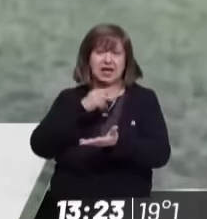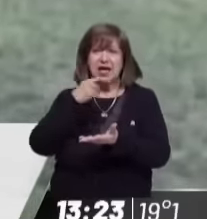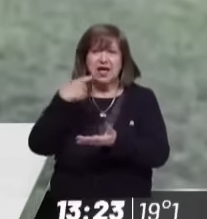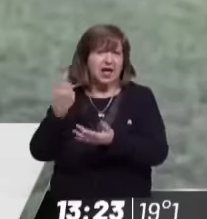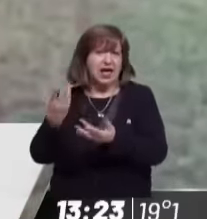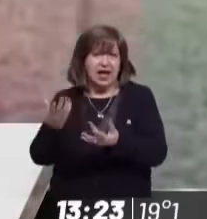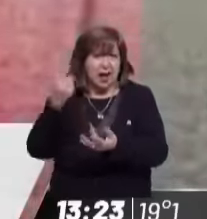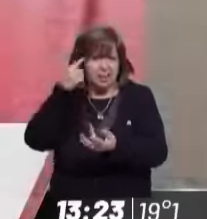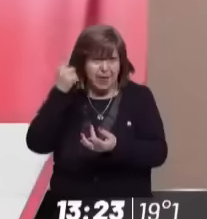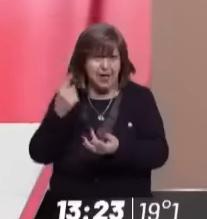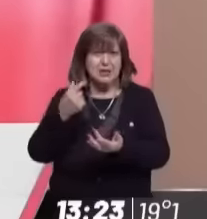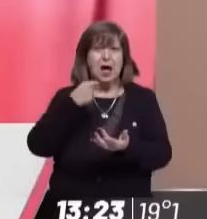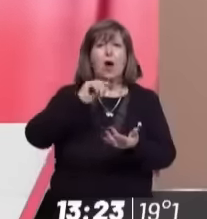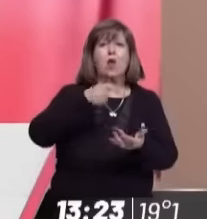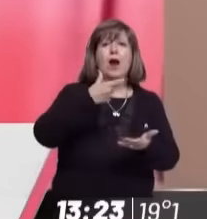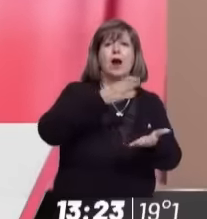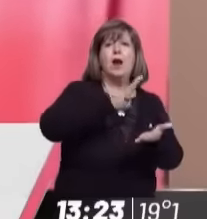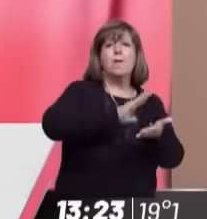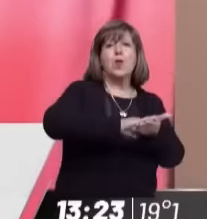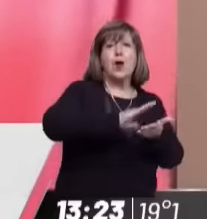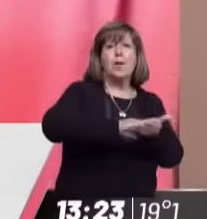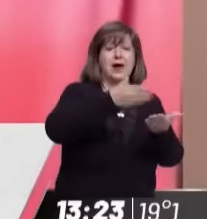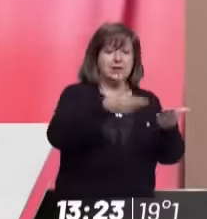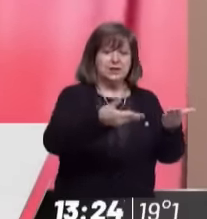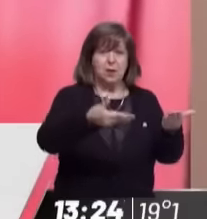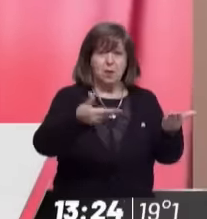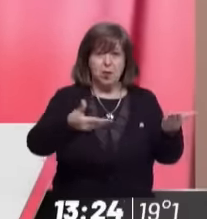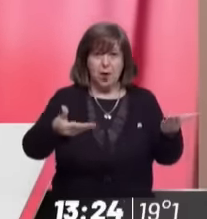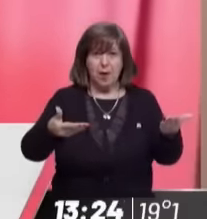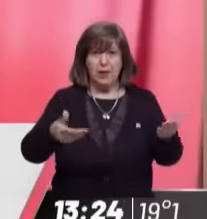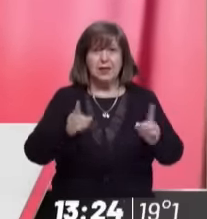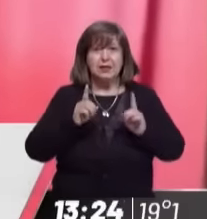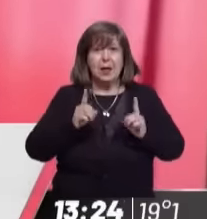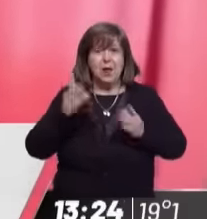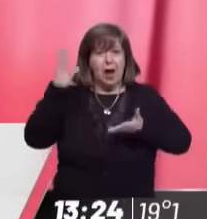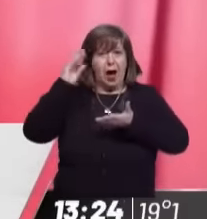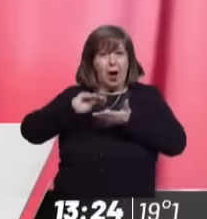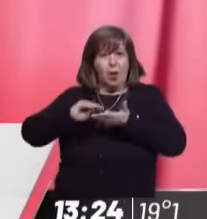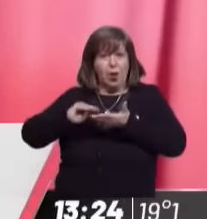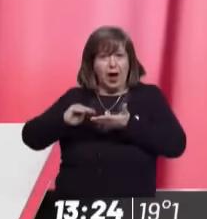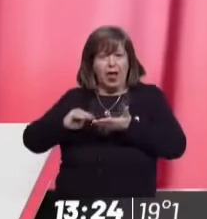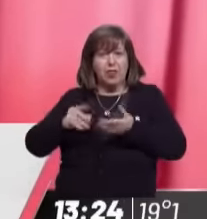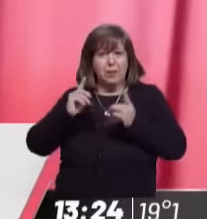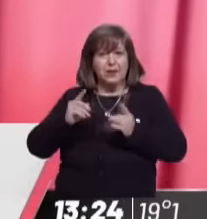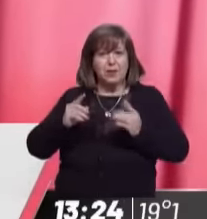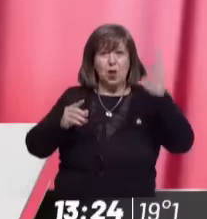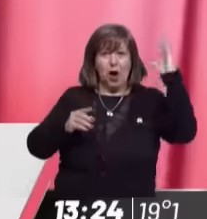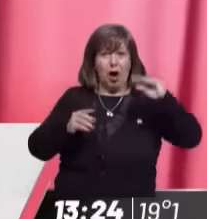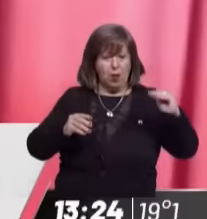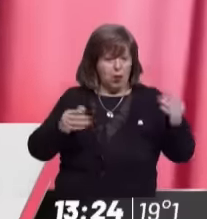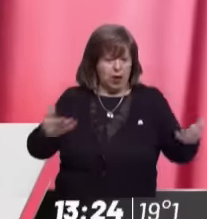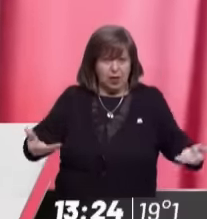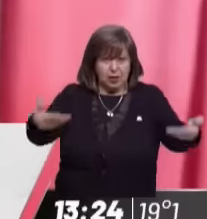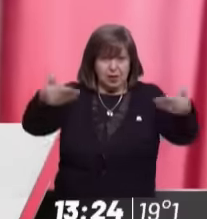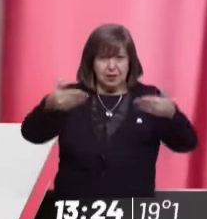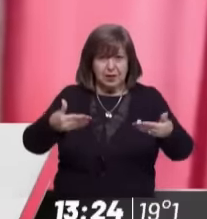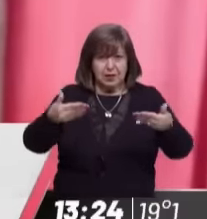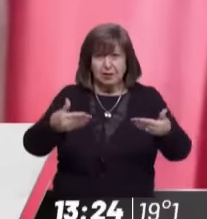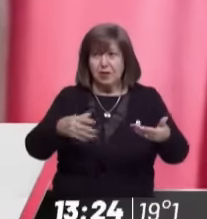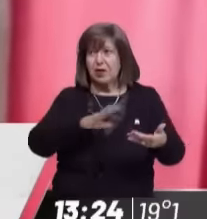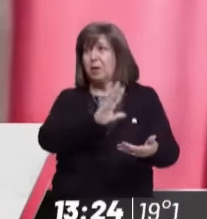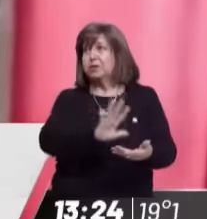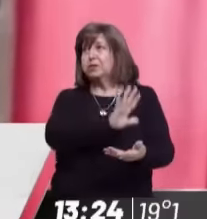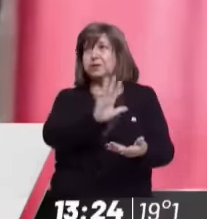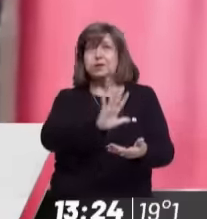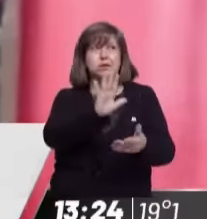cuáles son las pruebas que tiene. Inclusive los propios abogados van a tener conocimiento de eso porque no lo tienen